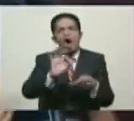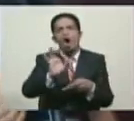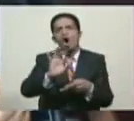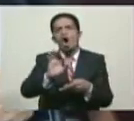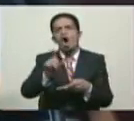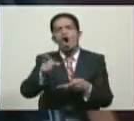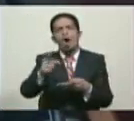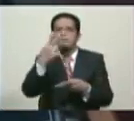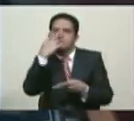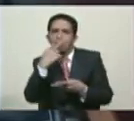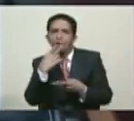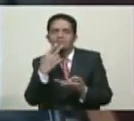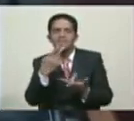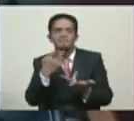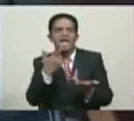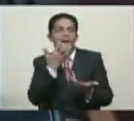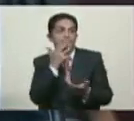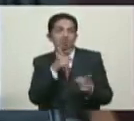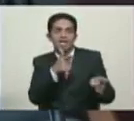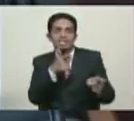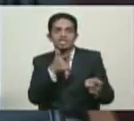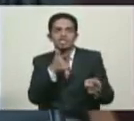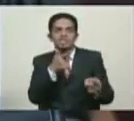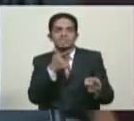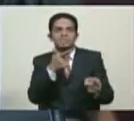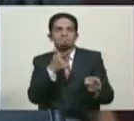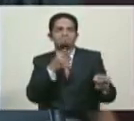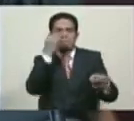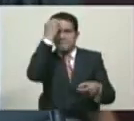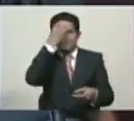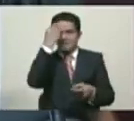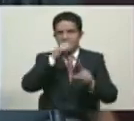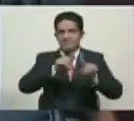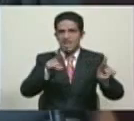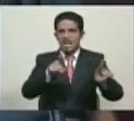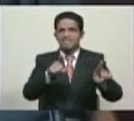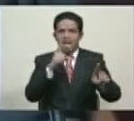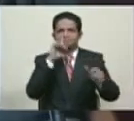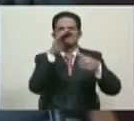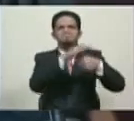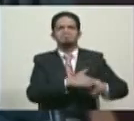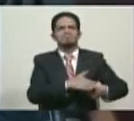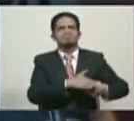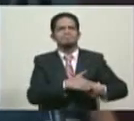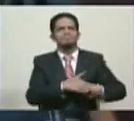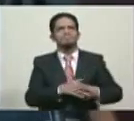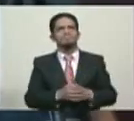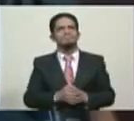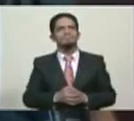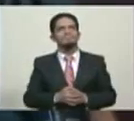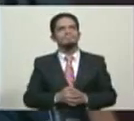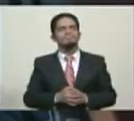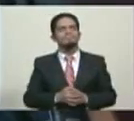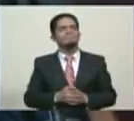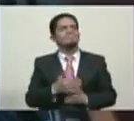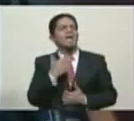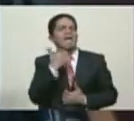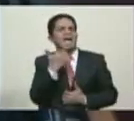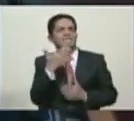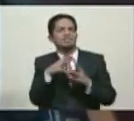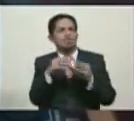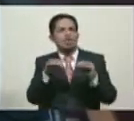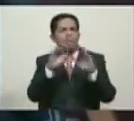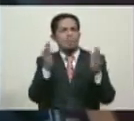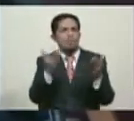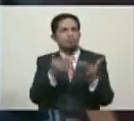hecho de pensar distinto. Es que el mundo estaba revuelto. Por un lado, media humanidad tratando de salvar